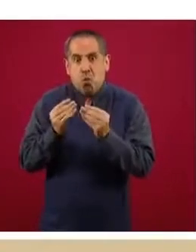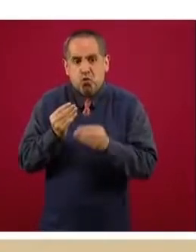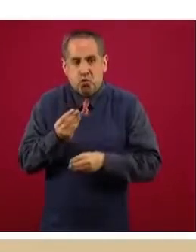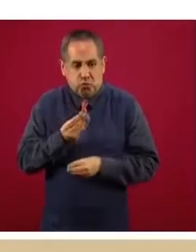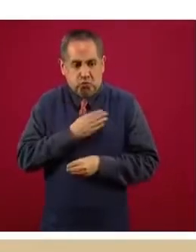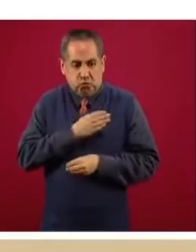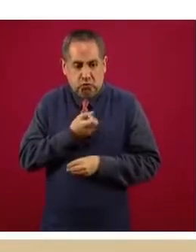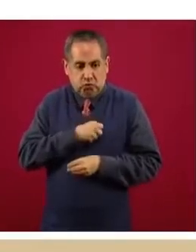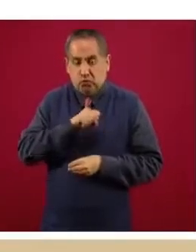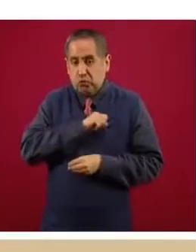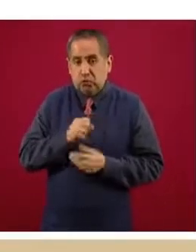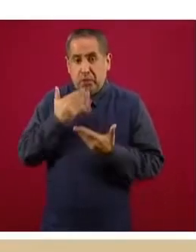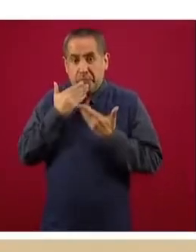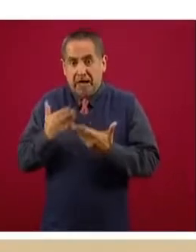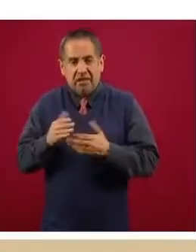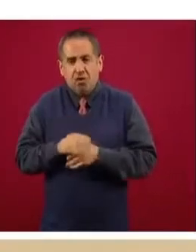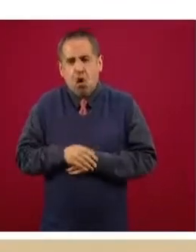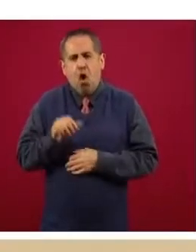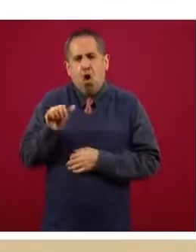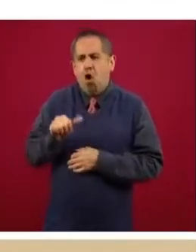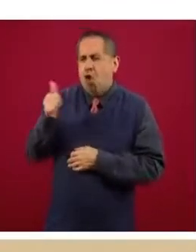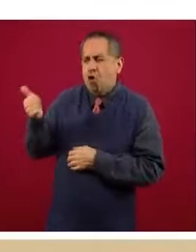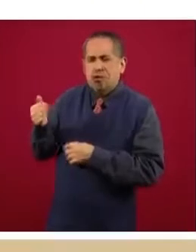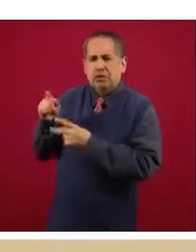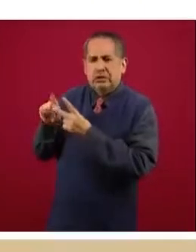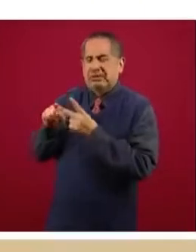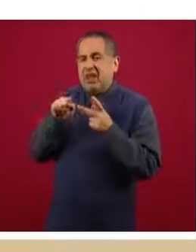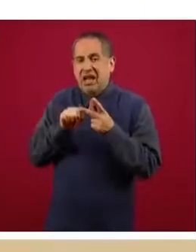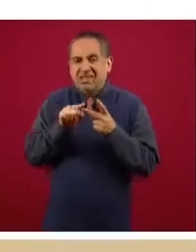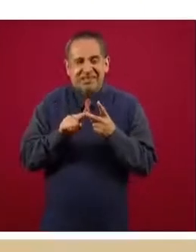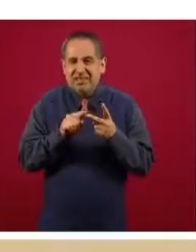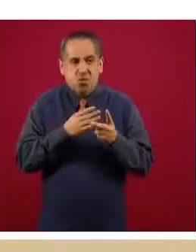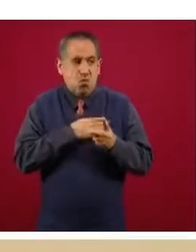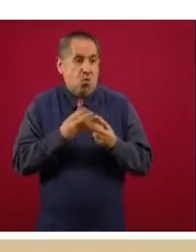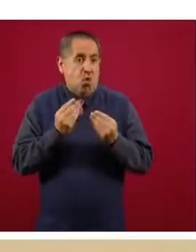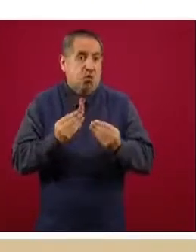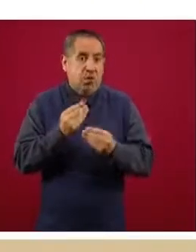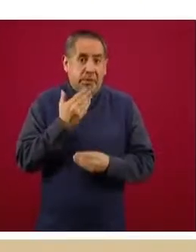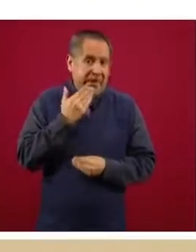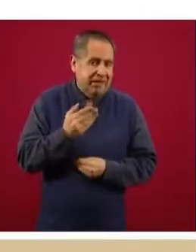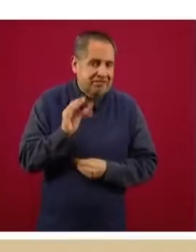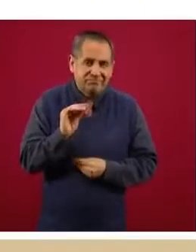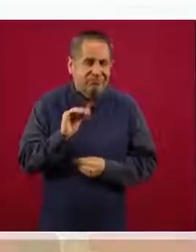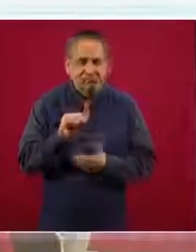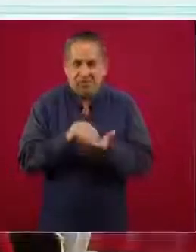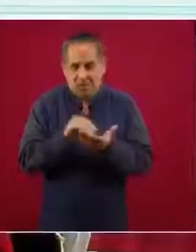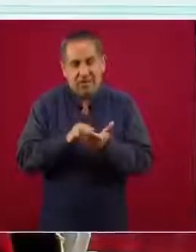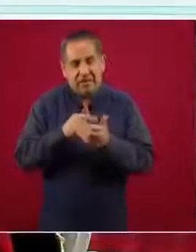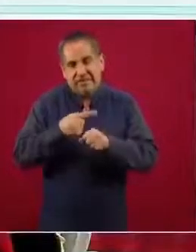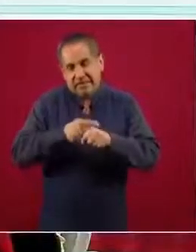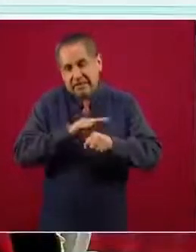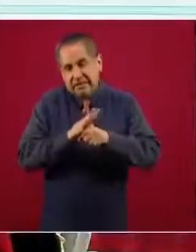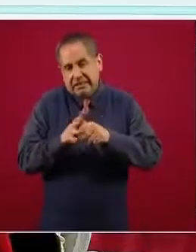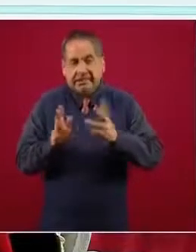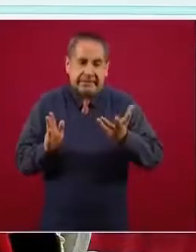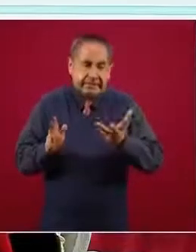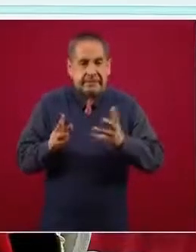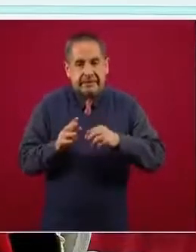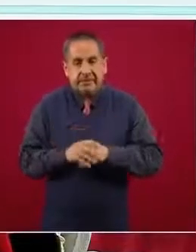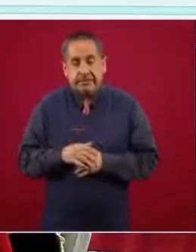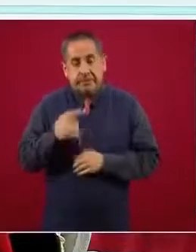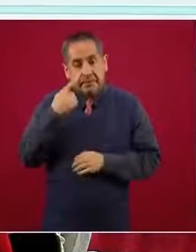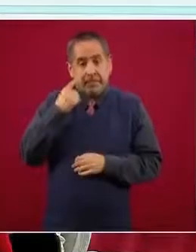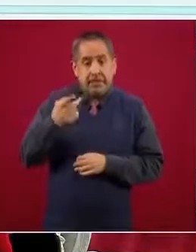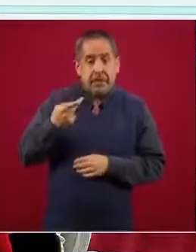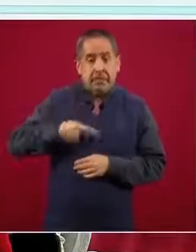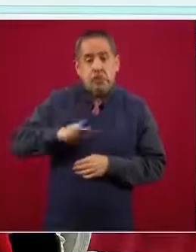seguido creciendo igual que lo han hecho la cantidad de casos. Es bueno de todas maneras saber que en el caso de la curva